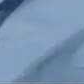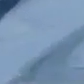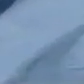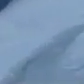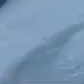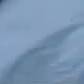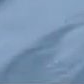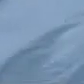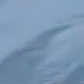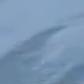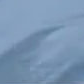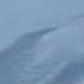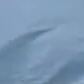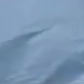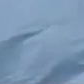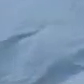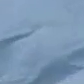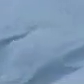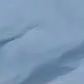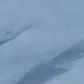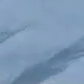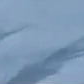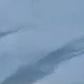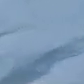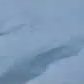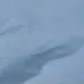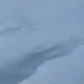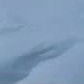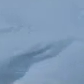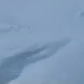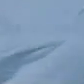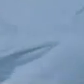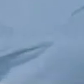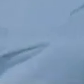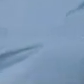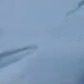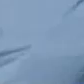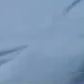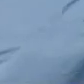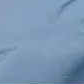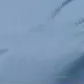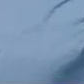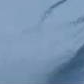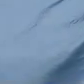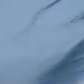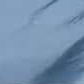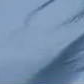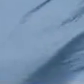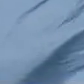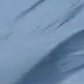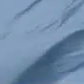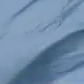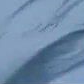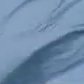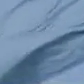radio y televisión de todo el país y el Servicio Internacional RAE, Radiodifusión Argentina al Exterior. A partir